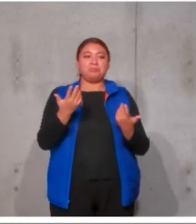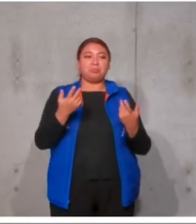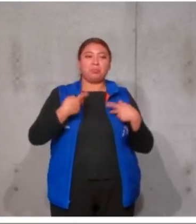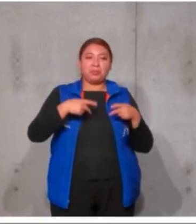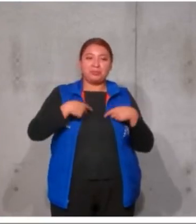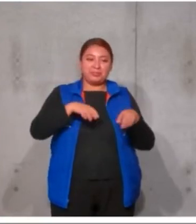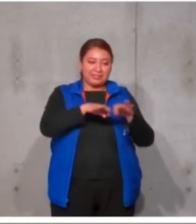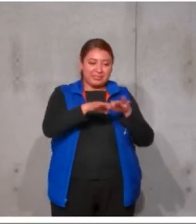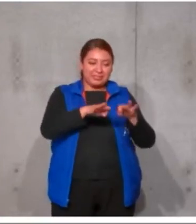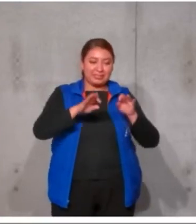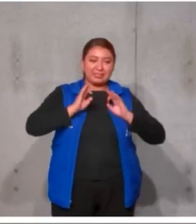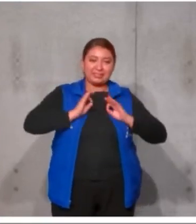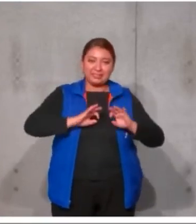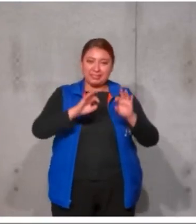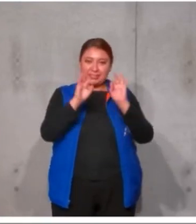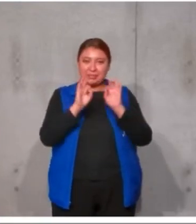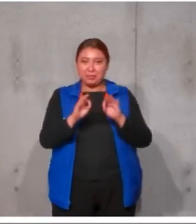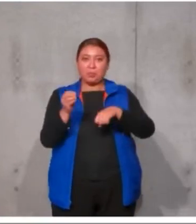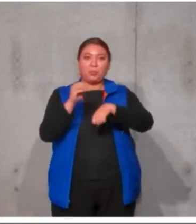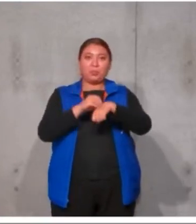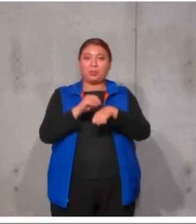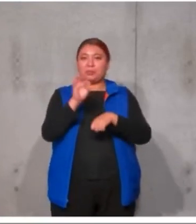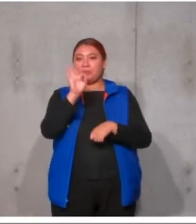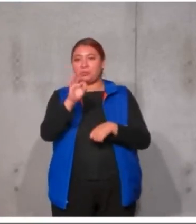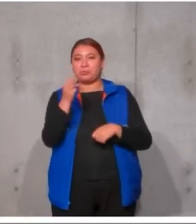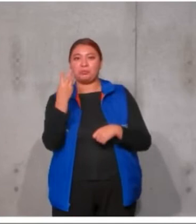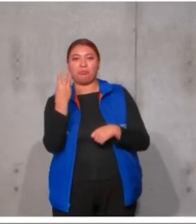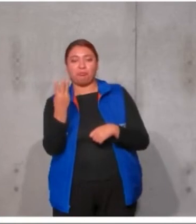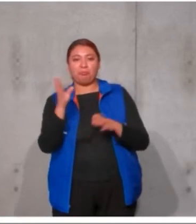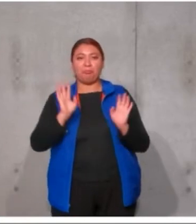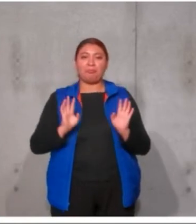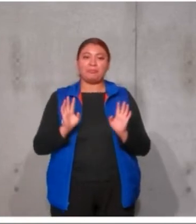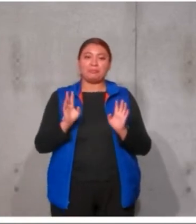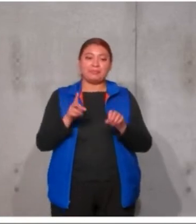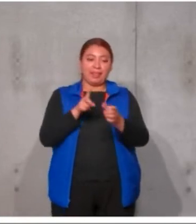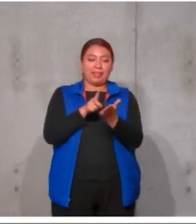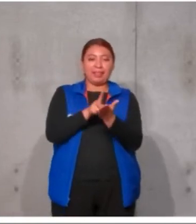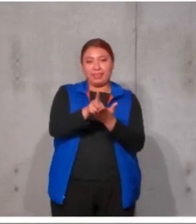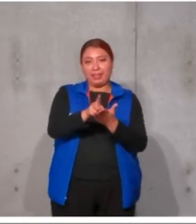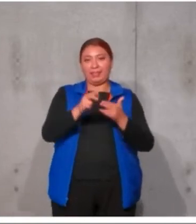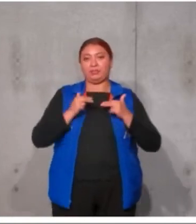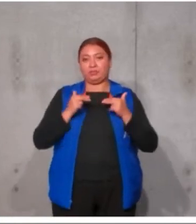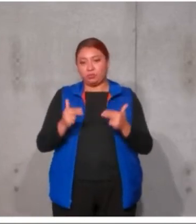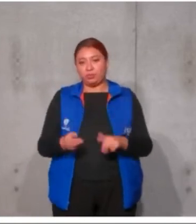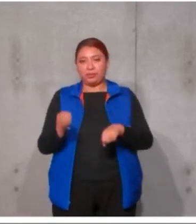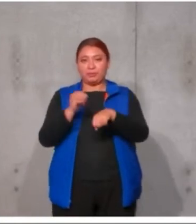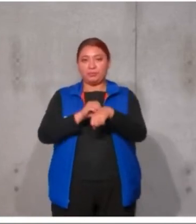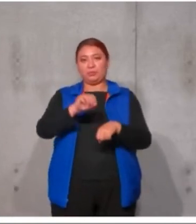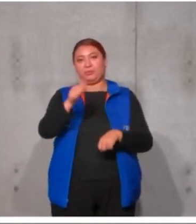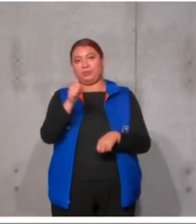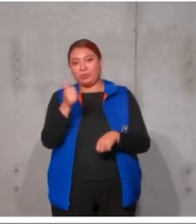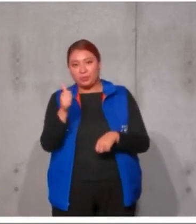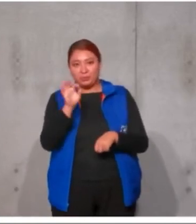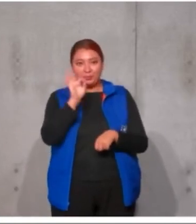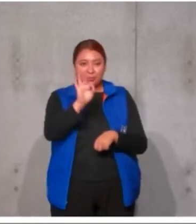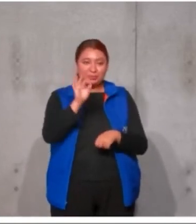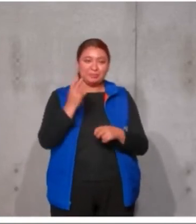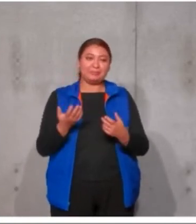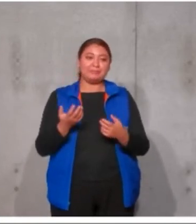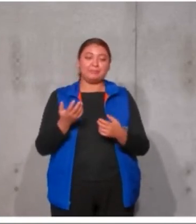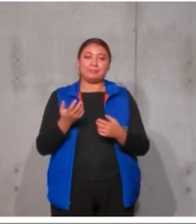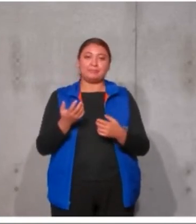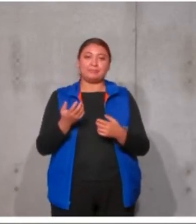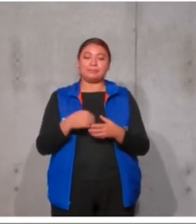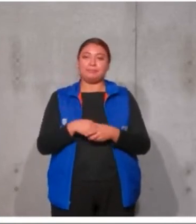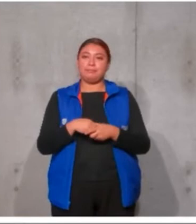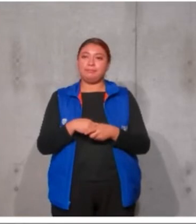7 puntos, para la empresa es 3, el respeto a la promoción de los derechos humanos son 11 puntos para mis grupos